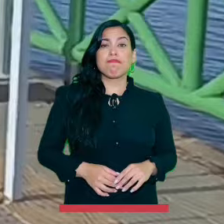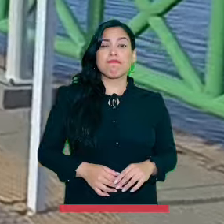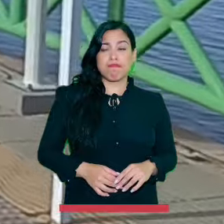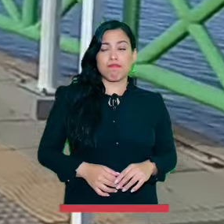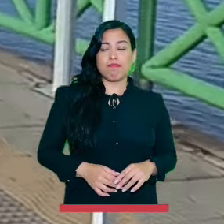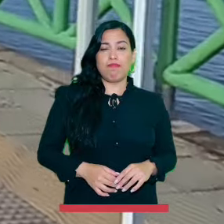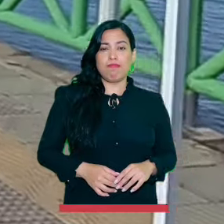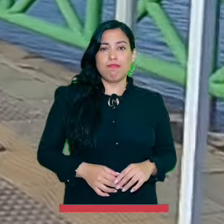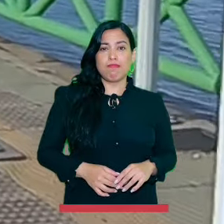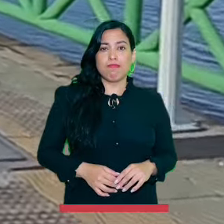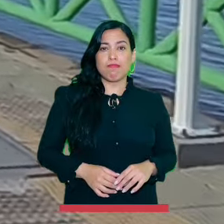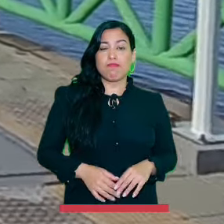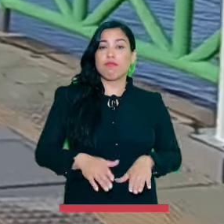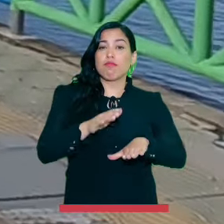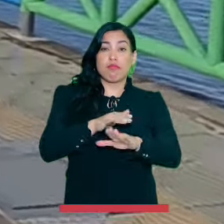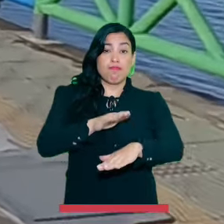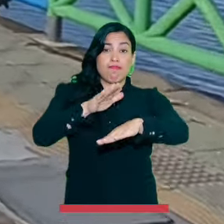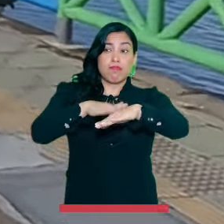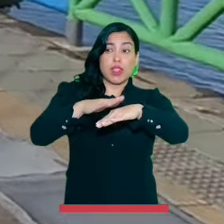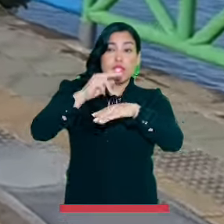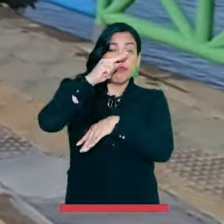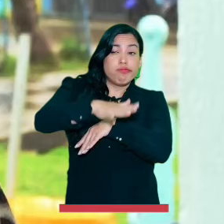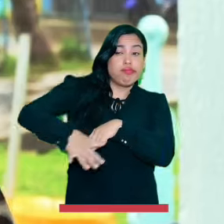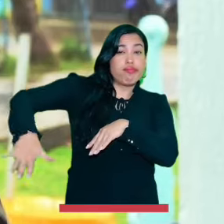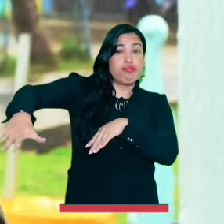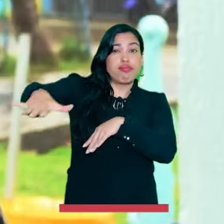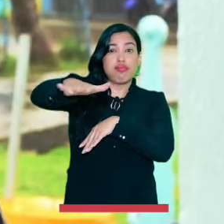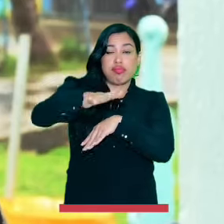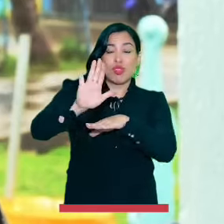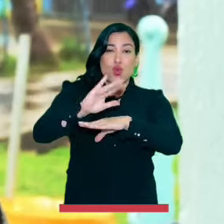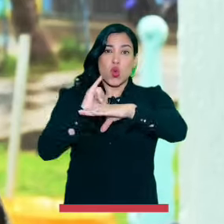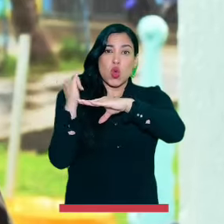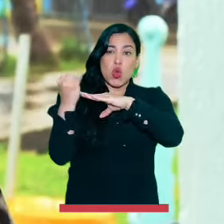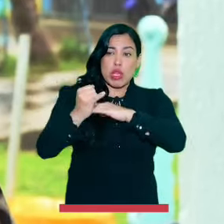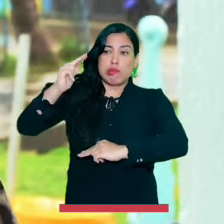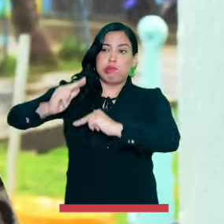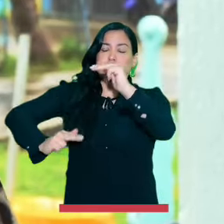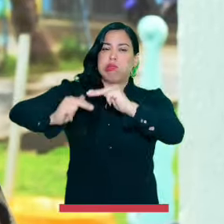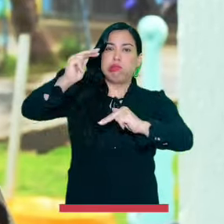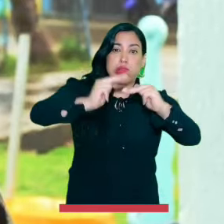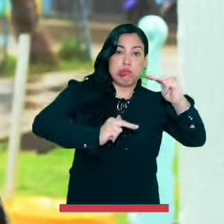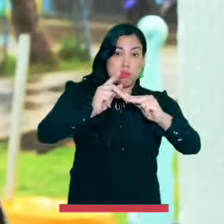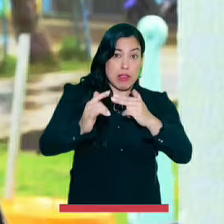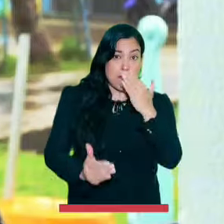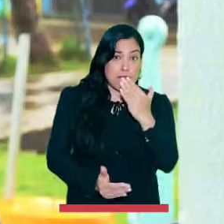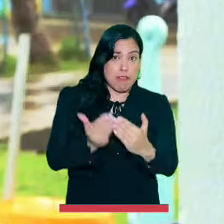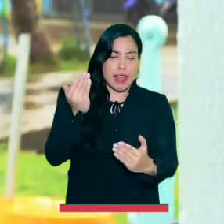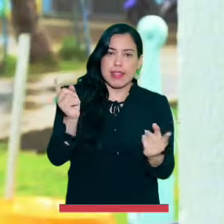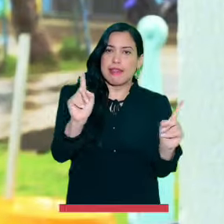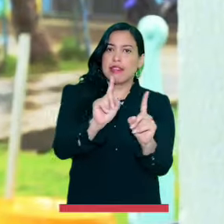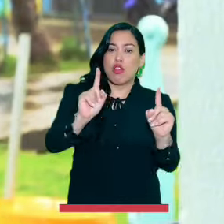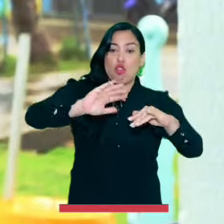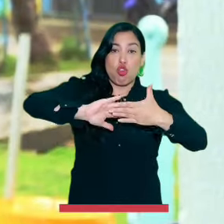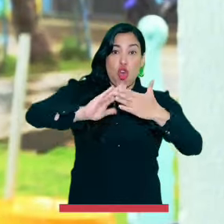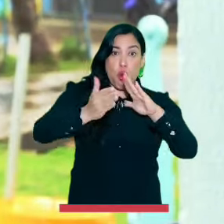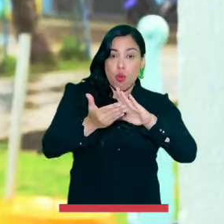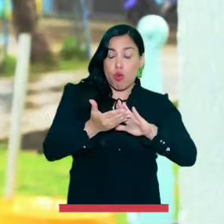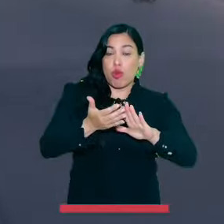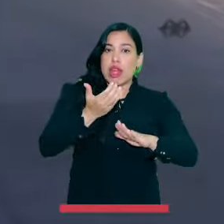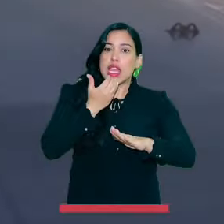Ya que la reconstrucción, como lo sabemos, no fue tenida en cuenta la